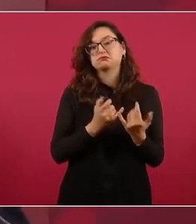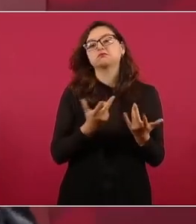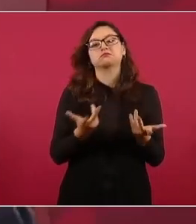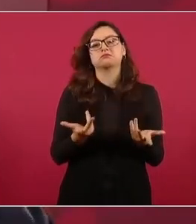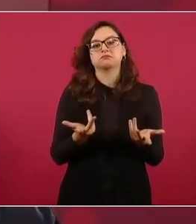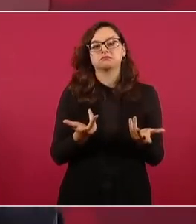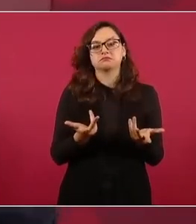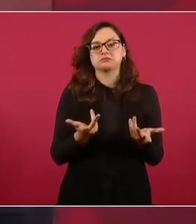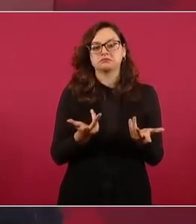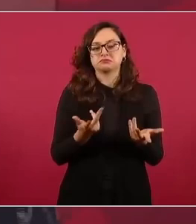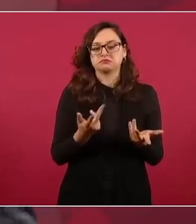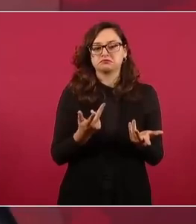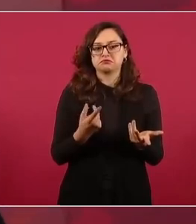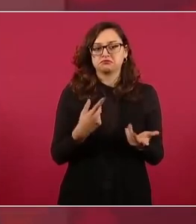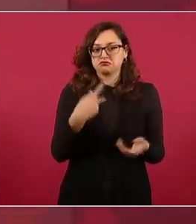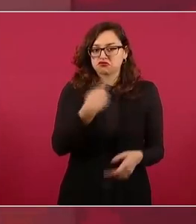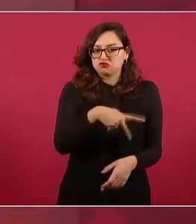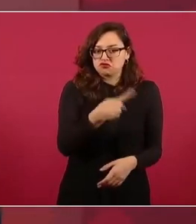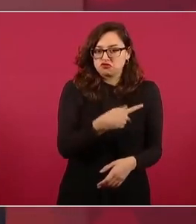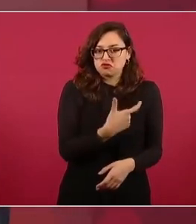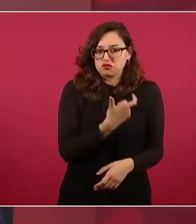sí, de manera preferente,